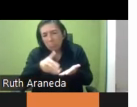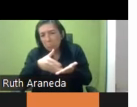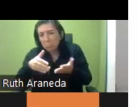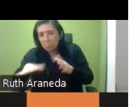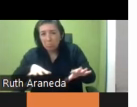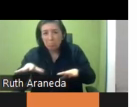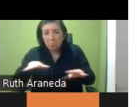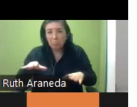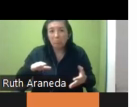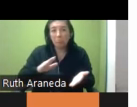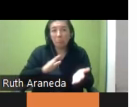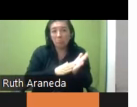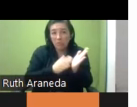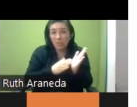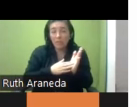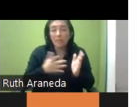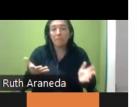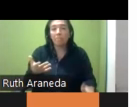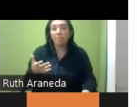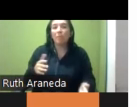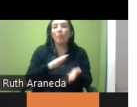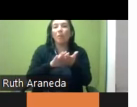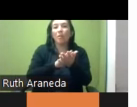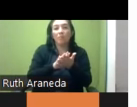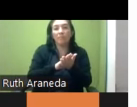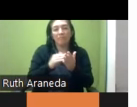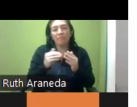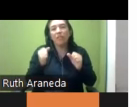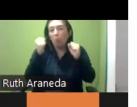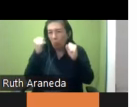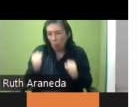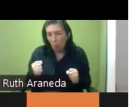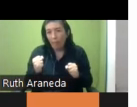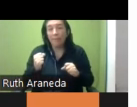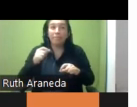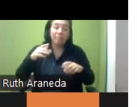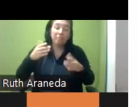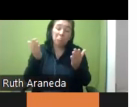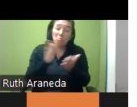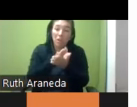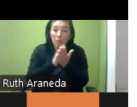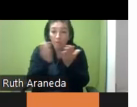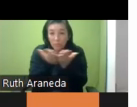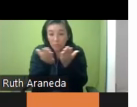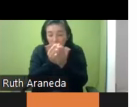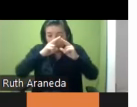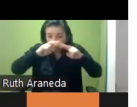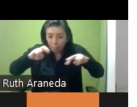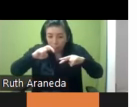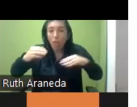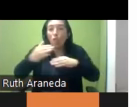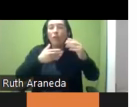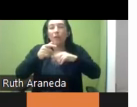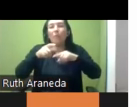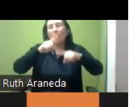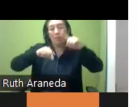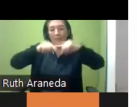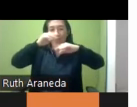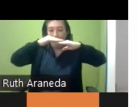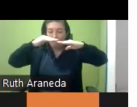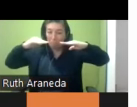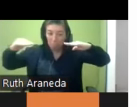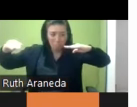y lo interesante es que tenemos más de un nivel. Podemos estudiar lo que se encuentra por sobre la tierra, como en